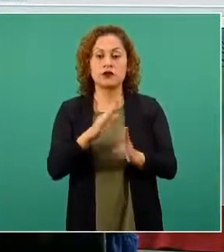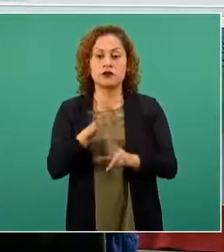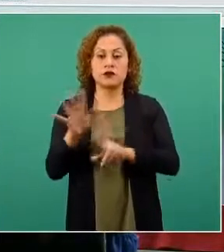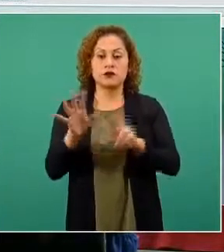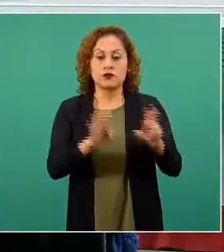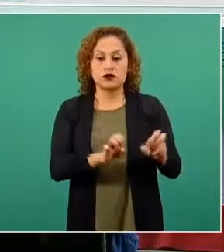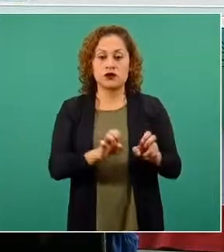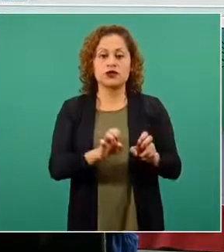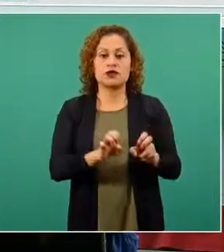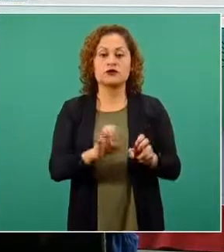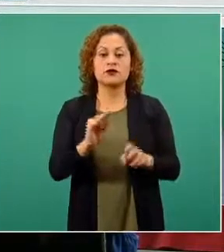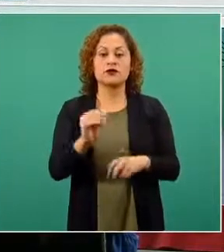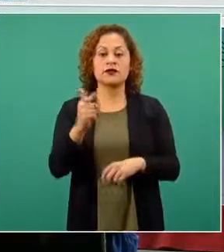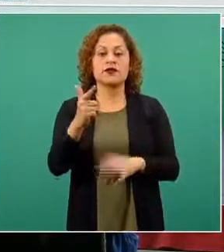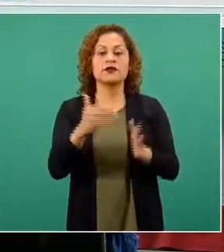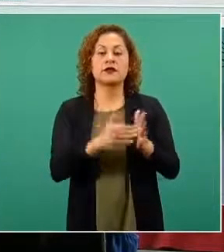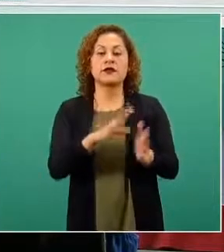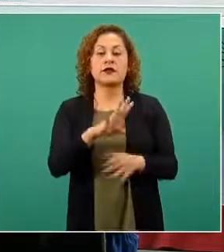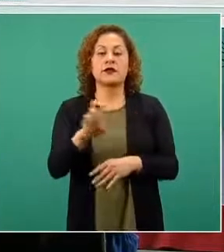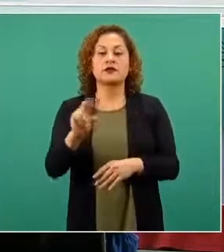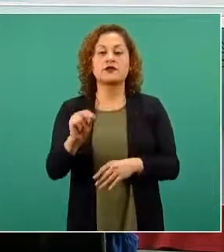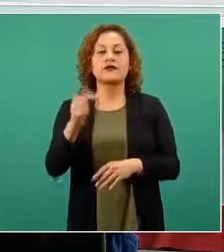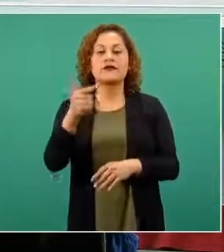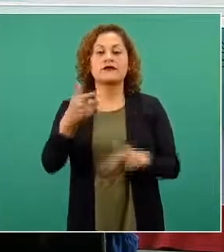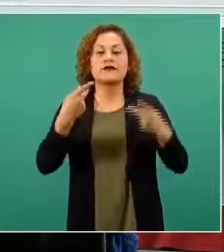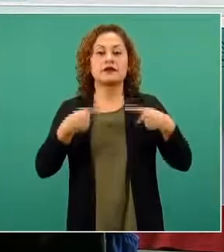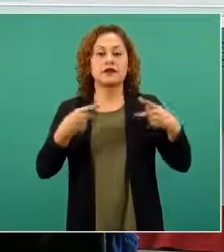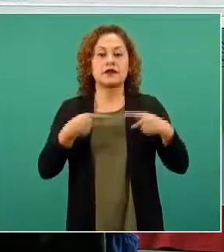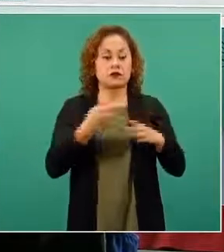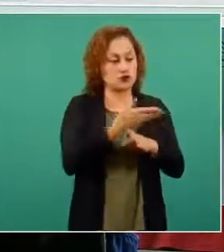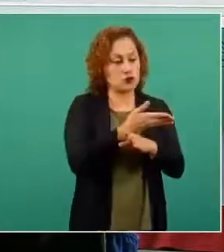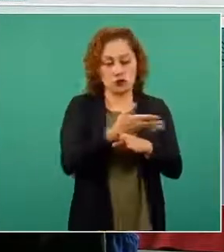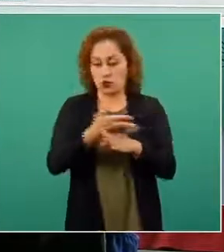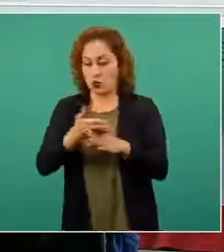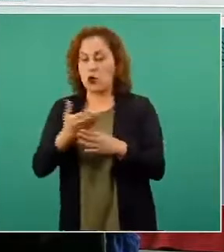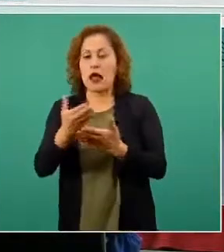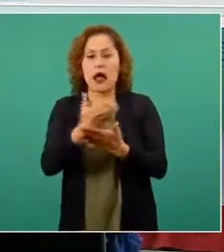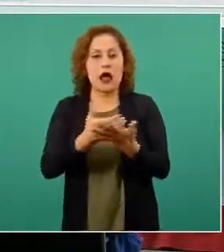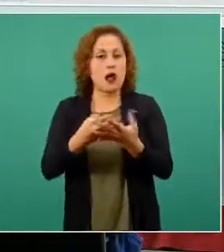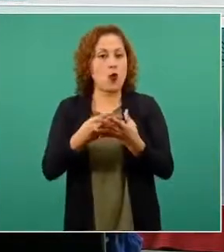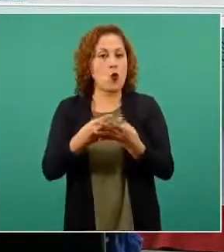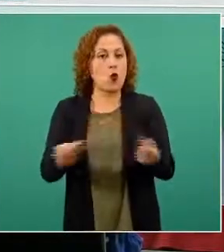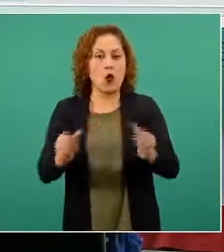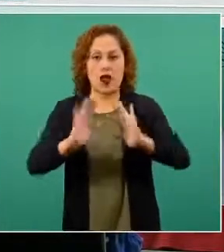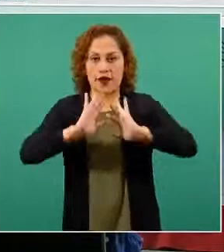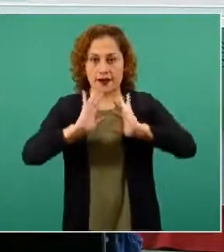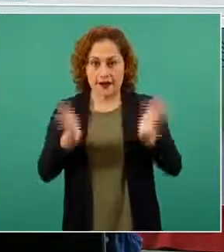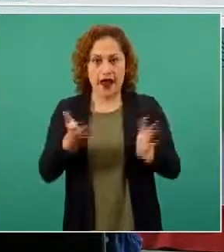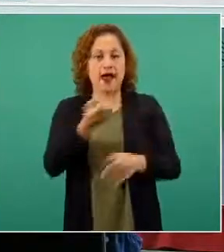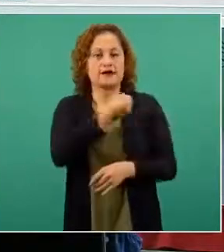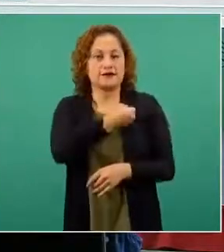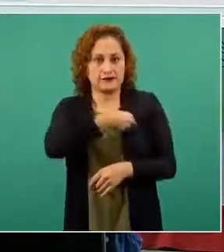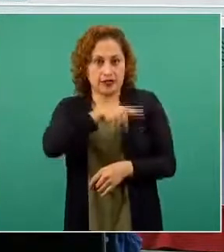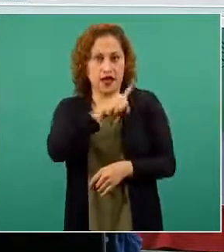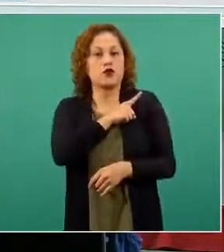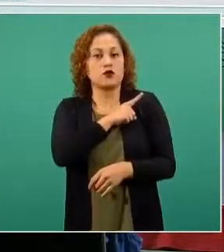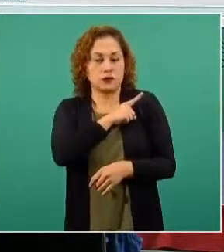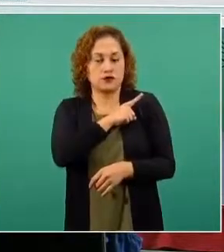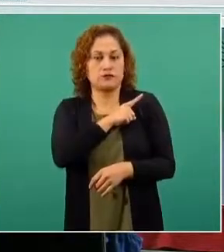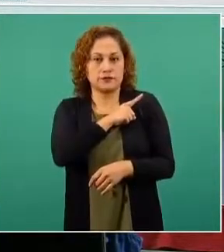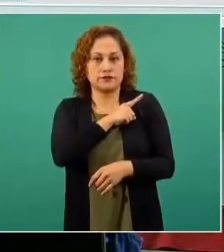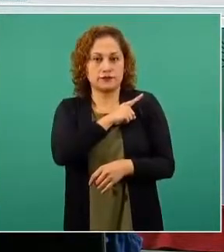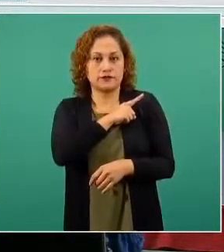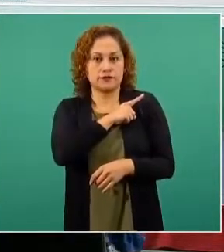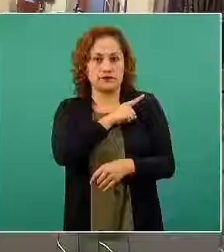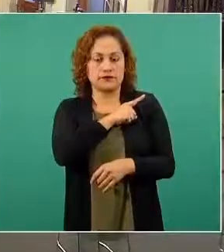1.897.587 personas recuperadas que se han recuperado de COVID-19, y lamentablemente pues